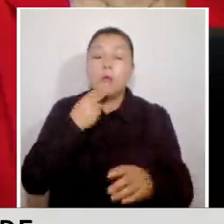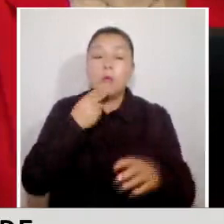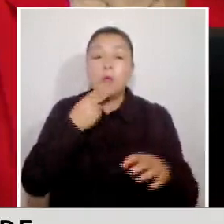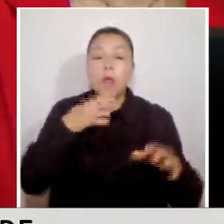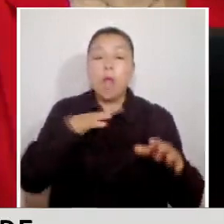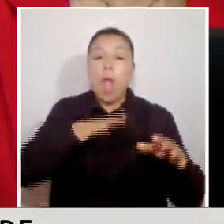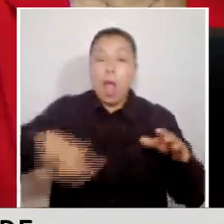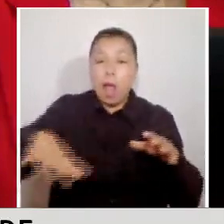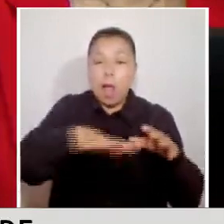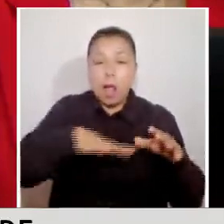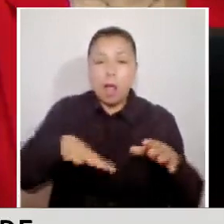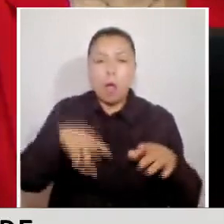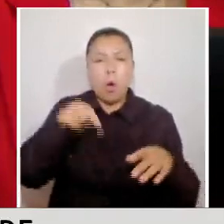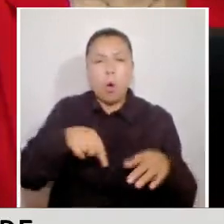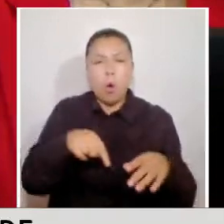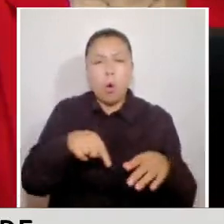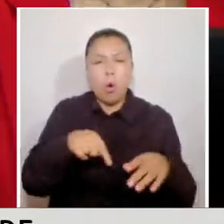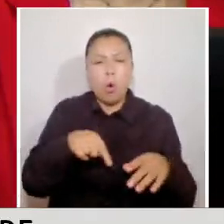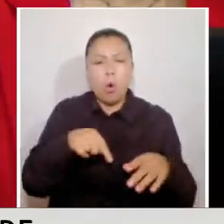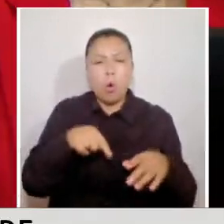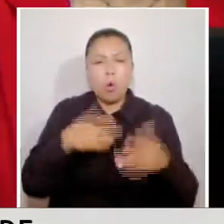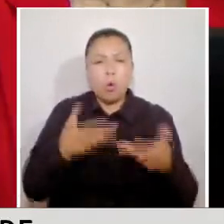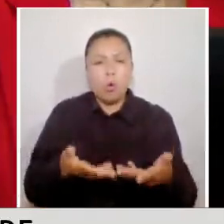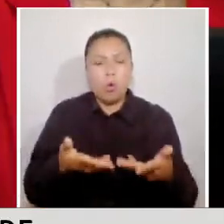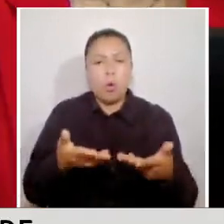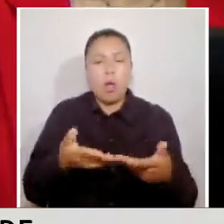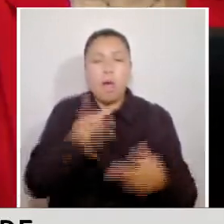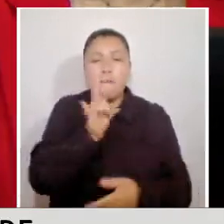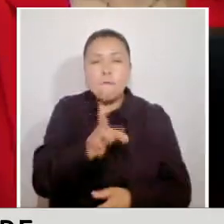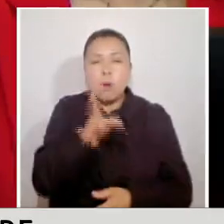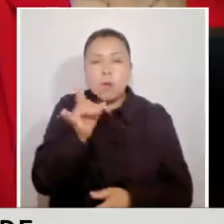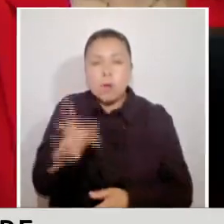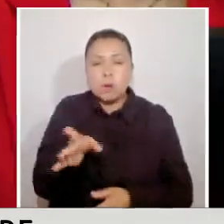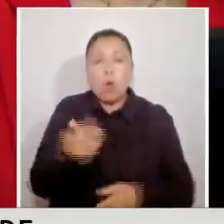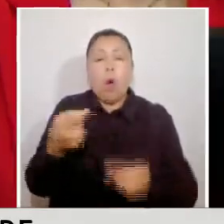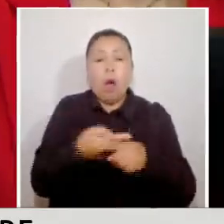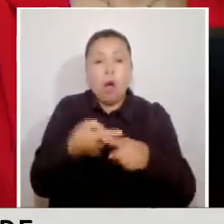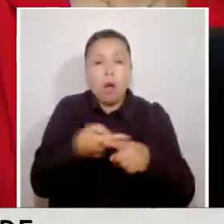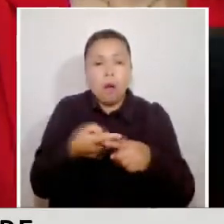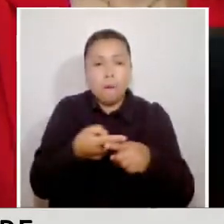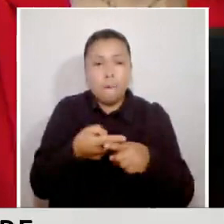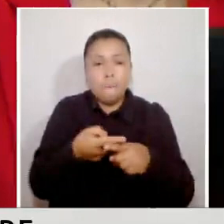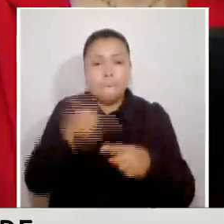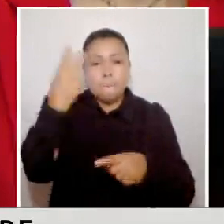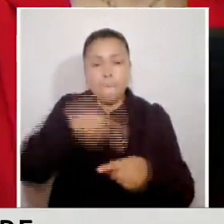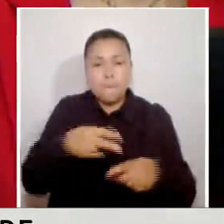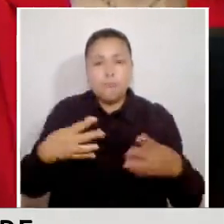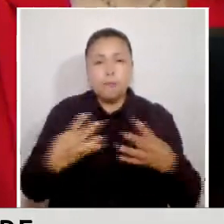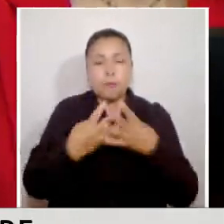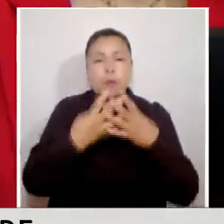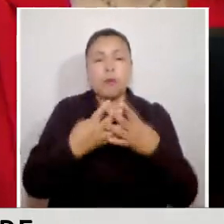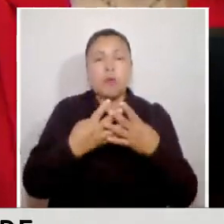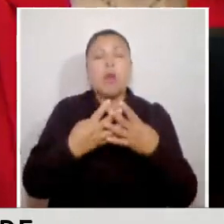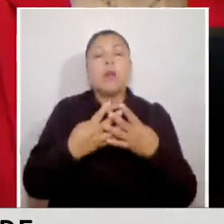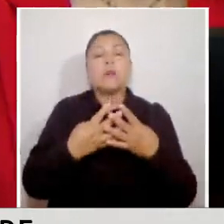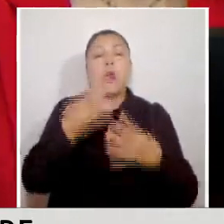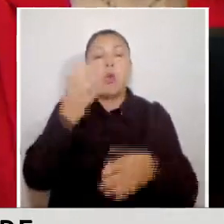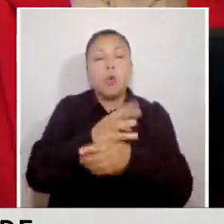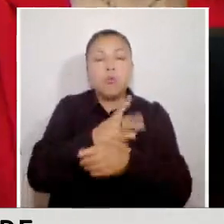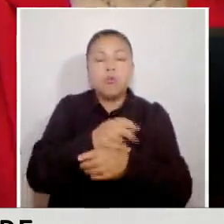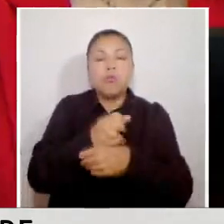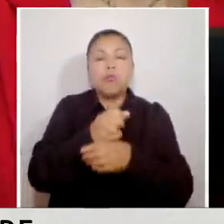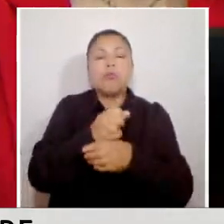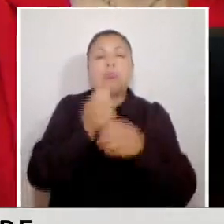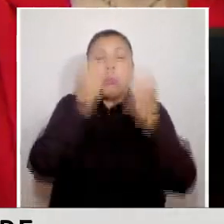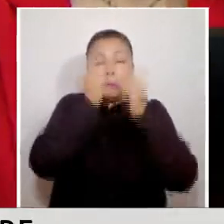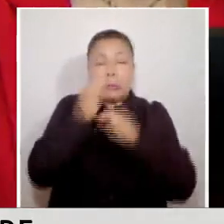está siendo hoy día sujeto de vulneración y de abuso de las propias redes criminales que viven dentro de sus poblaciones no